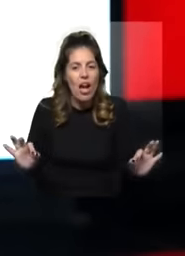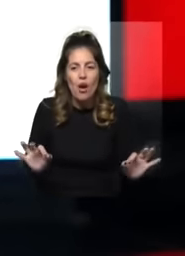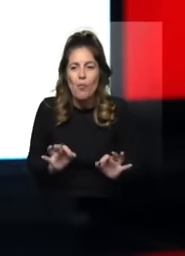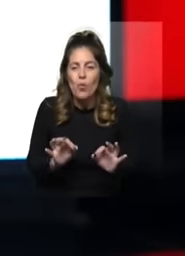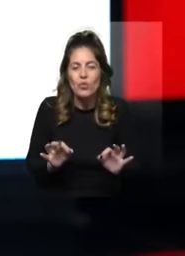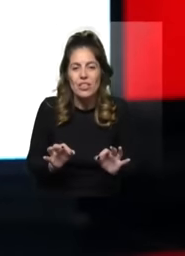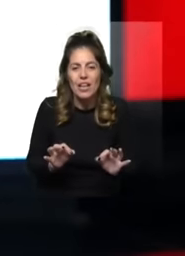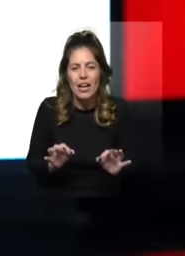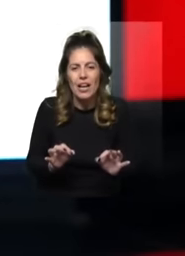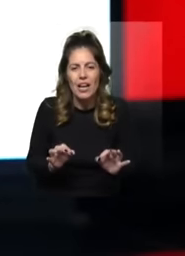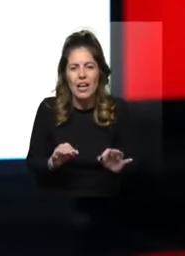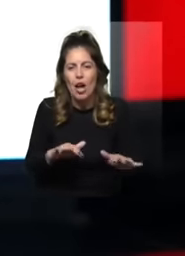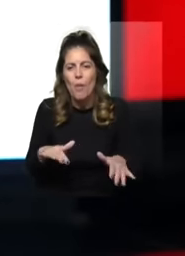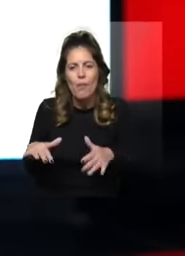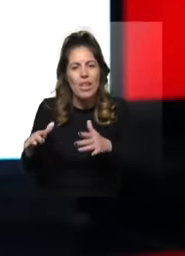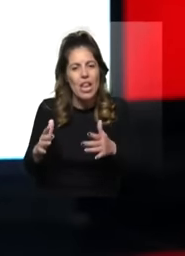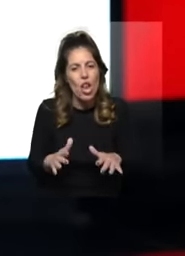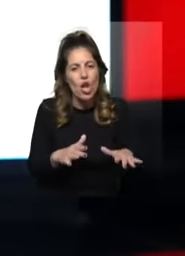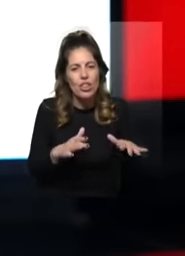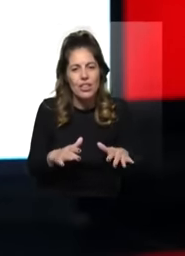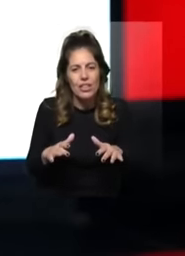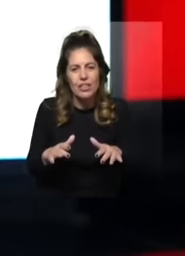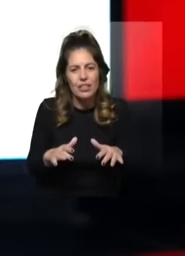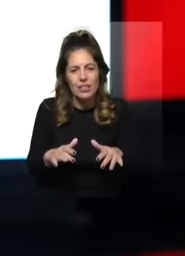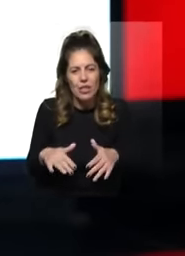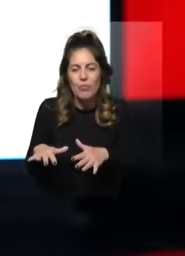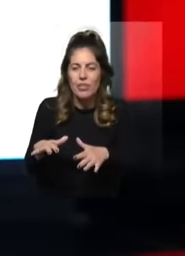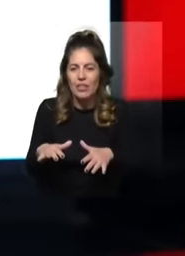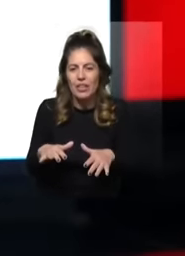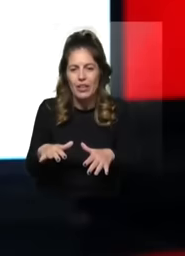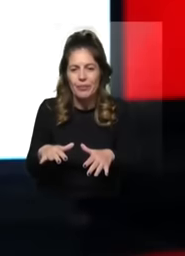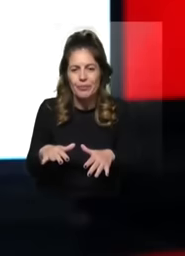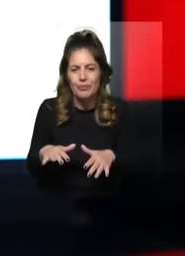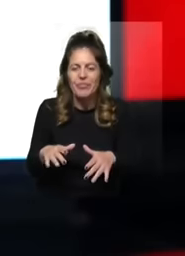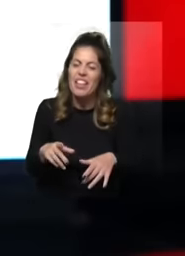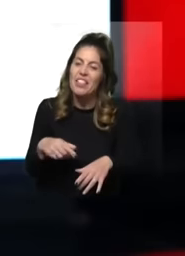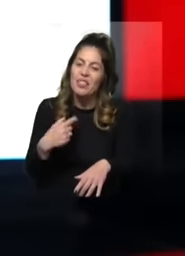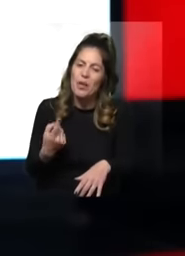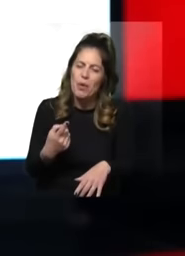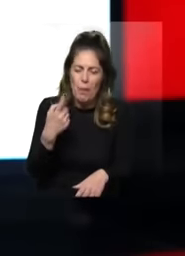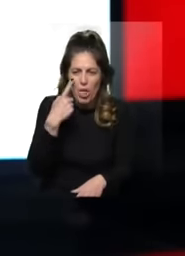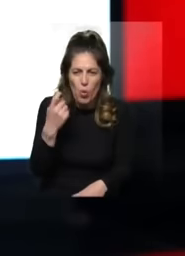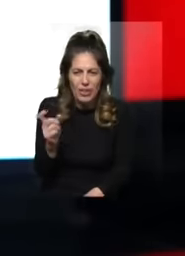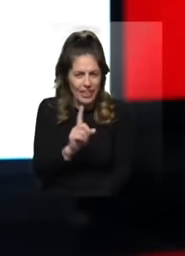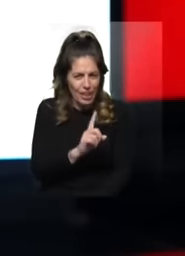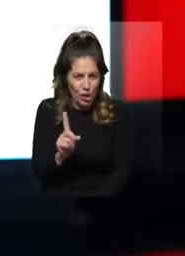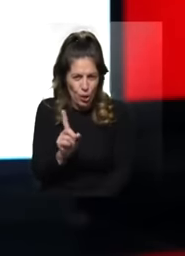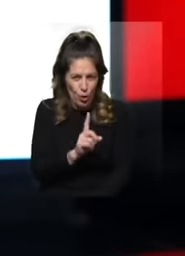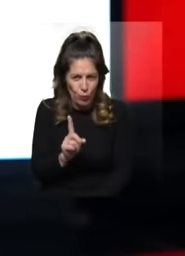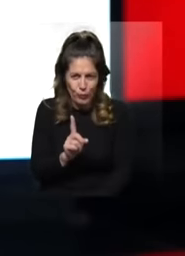preguntar. Con mucho sucunum, sucunum, sucunum. Y después me doy cuenta que no.